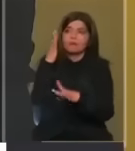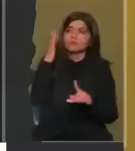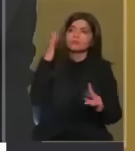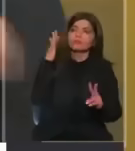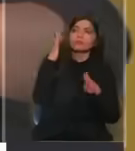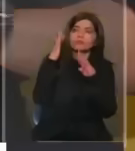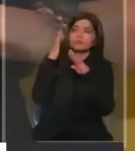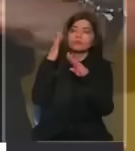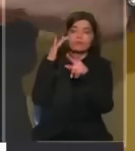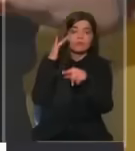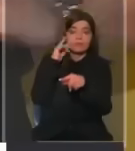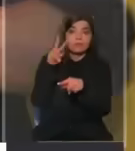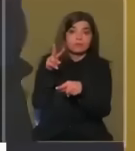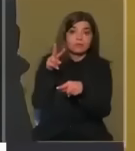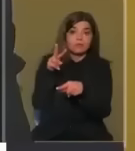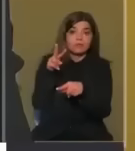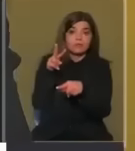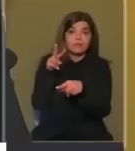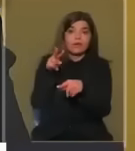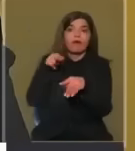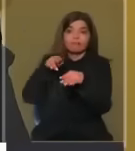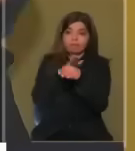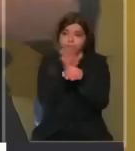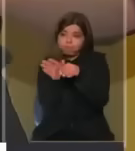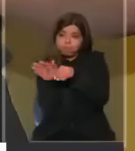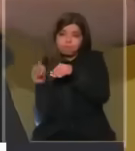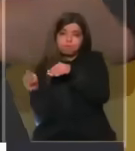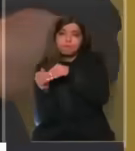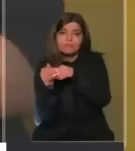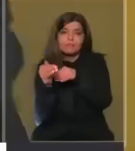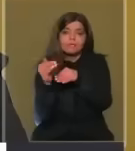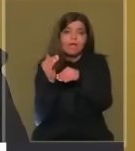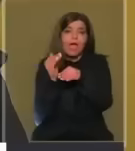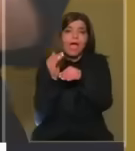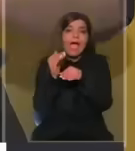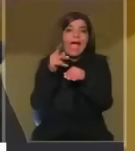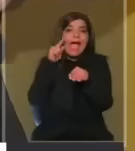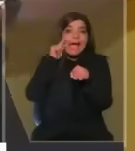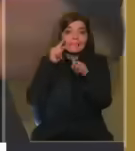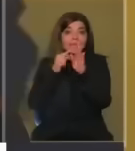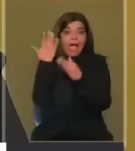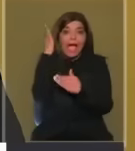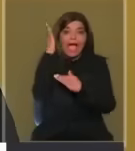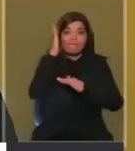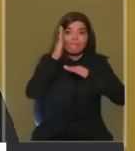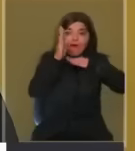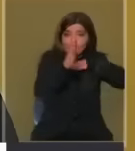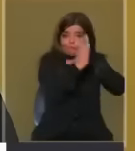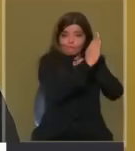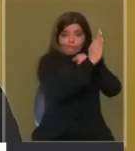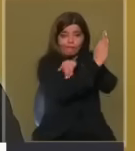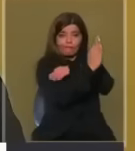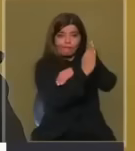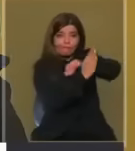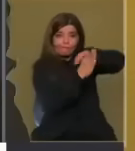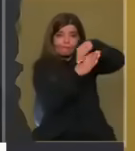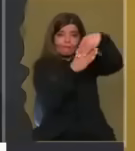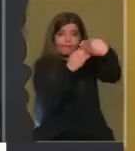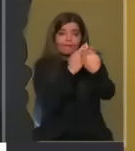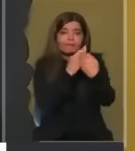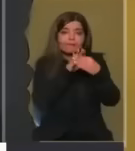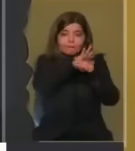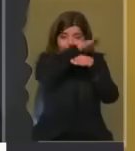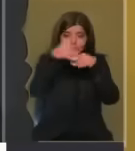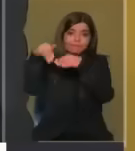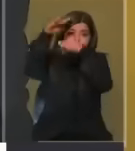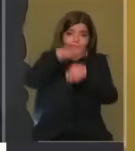veo un árbol y nos tiramos por el árbol y el árbol hizo como una rampa y pum, y llego al camino, no sé cómo. Mira,